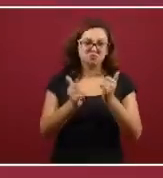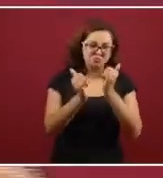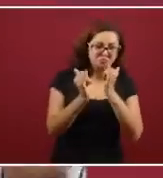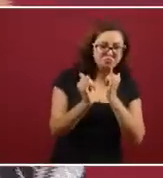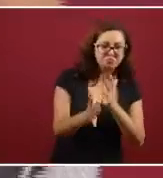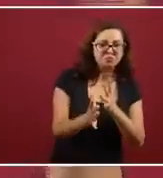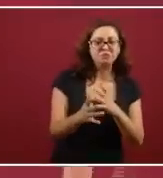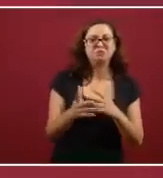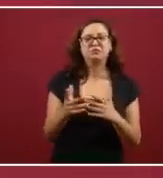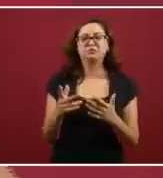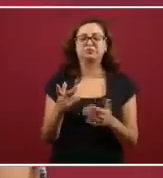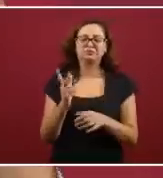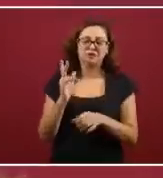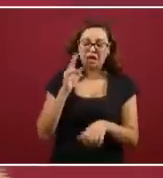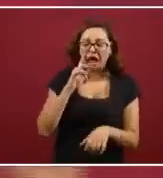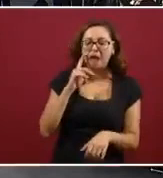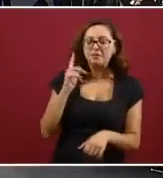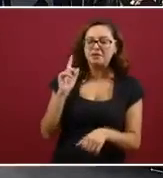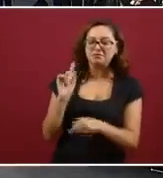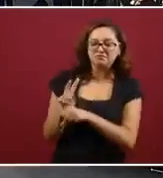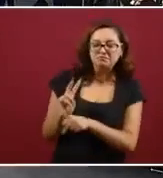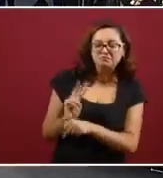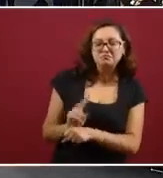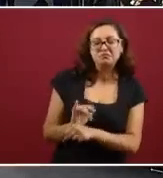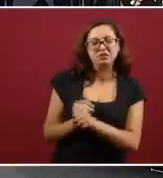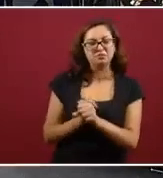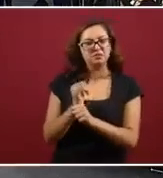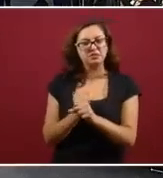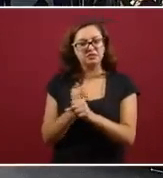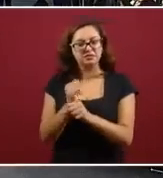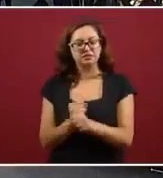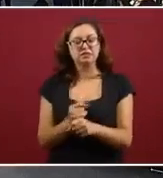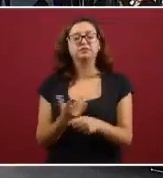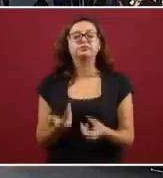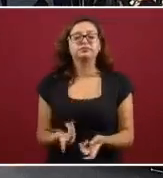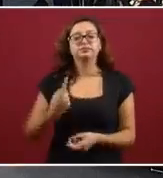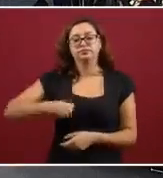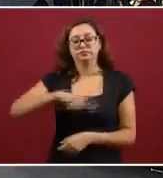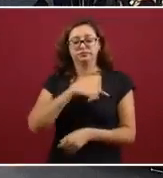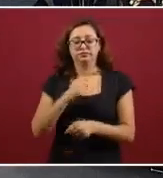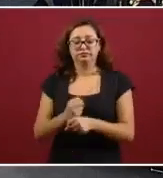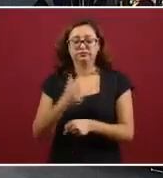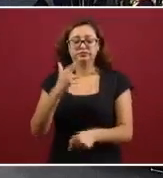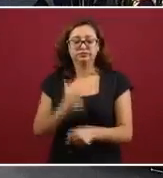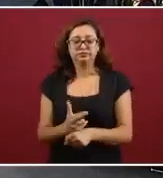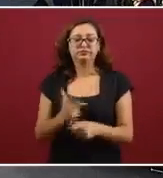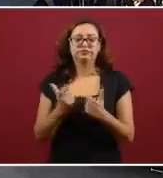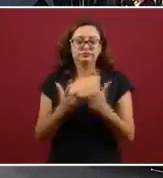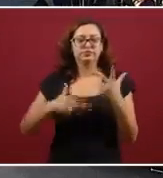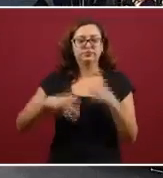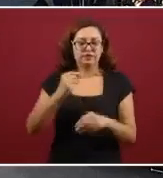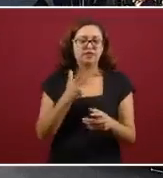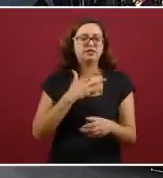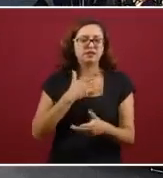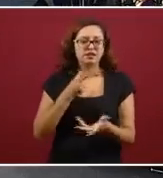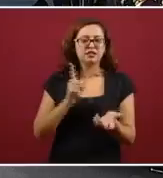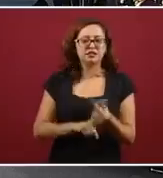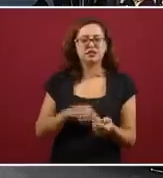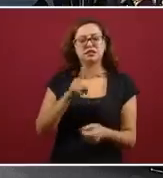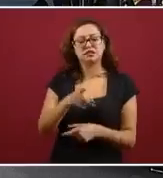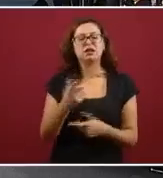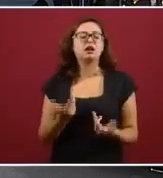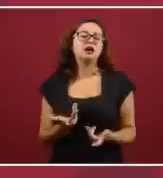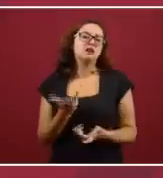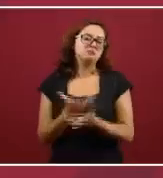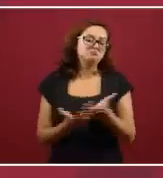cada Secretaría de Economía, Departamento de Comercio. Nosotros en la Secretaría de Economía tenemos la Unidad de Prácticas Comerciales